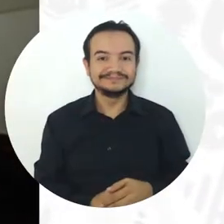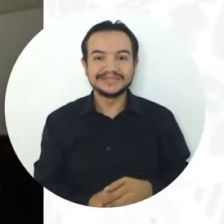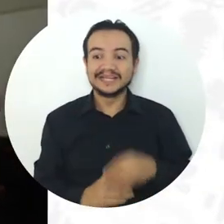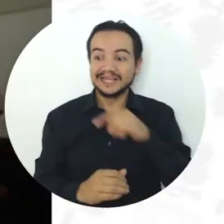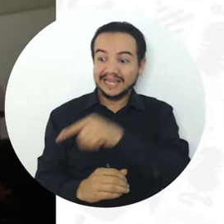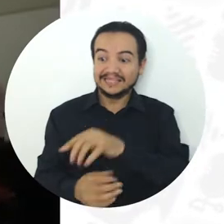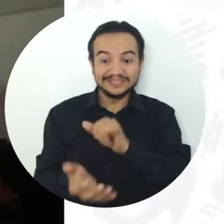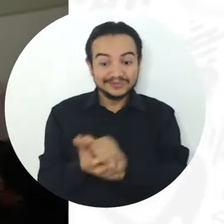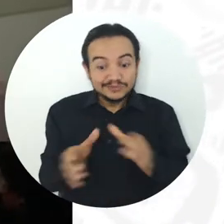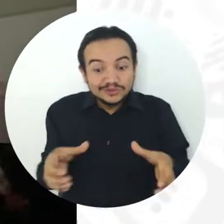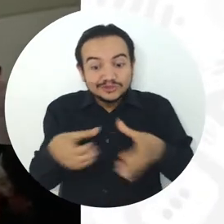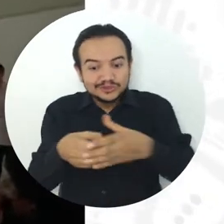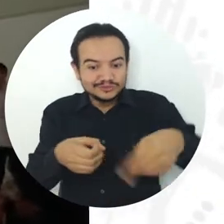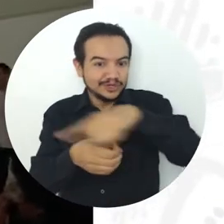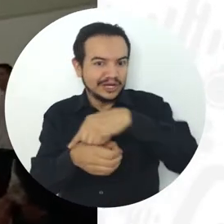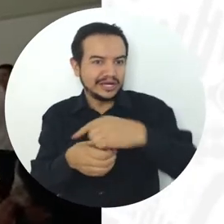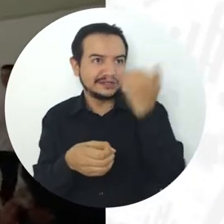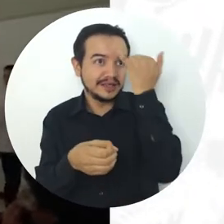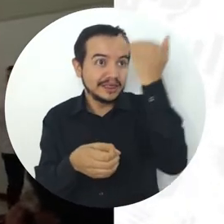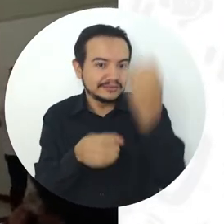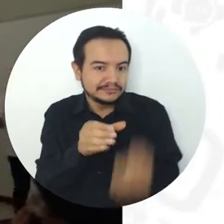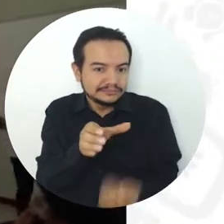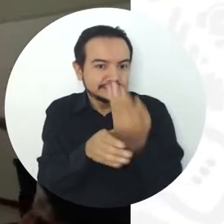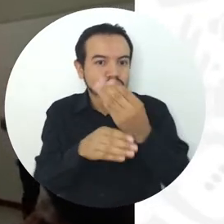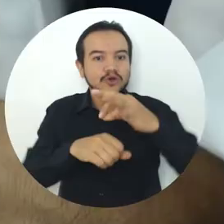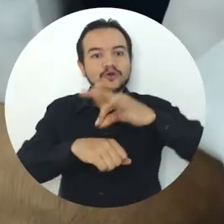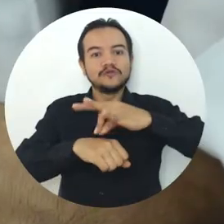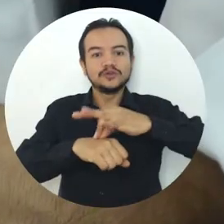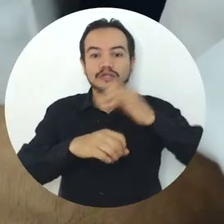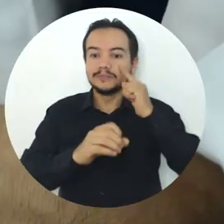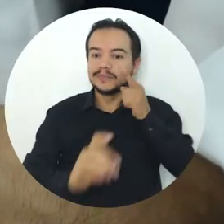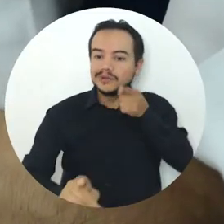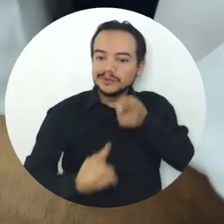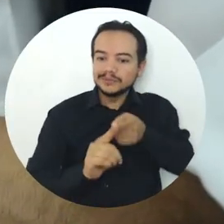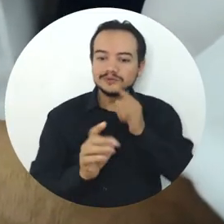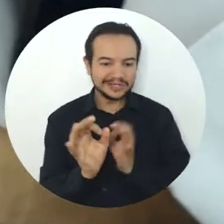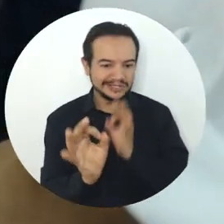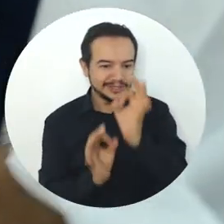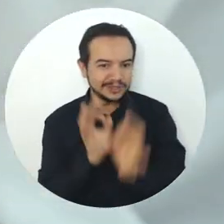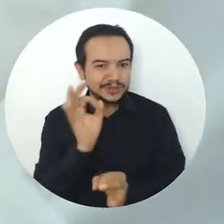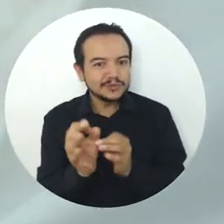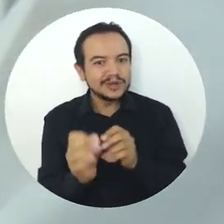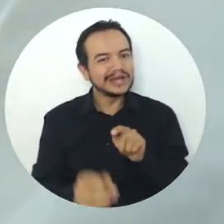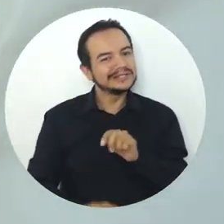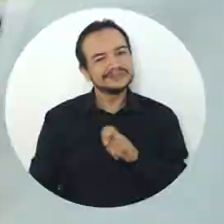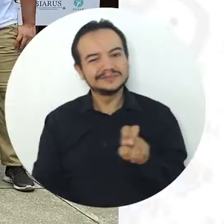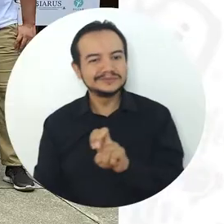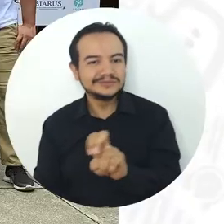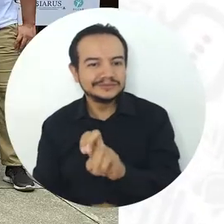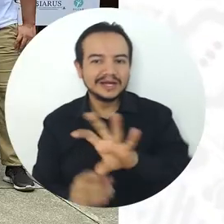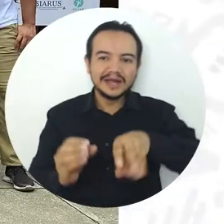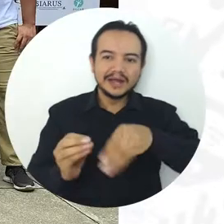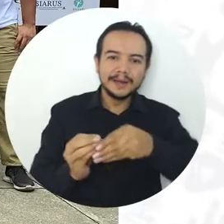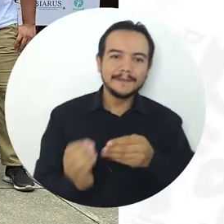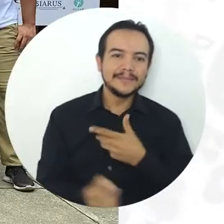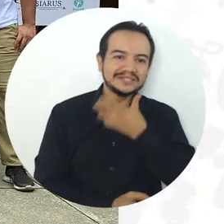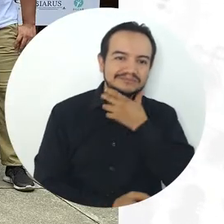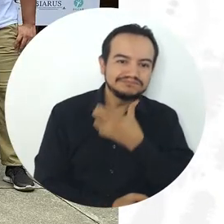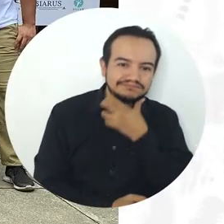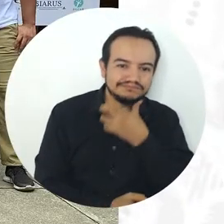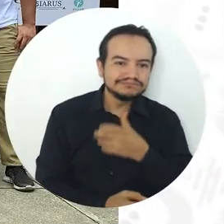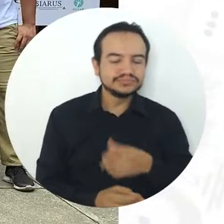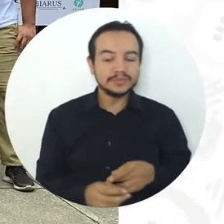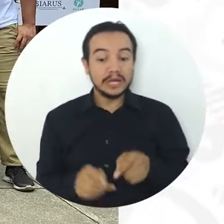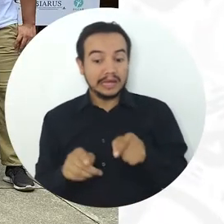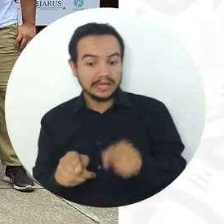su participación, los jóvenes graduados y creadores de la Fundación Atelopus, que trabaja en pro de la conservación de anfibios y reptiles, también resultaron galardonados